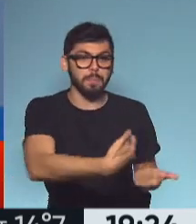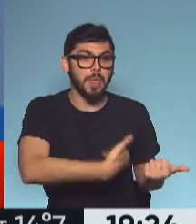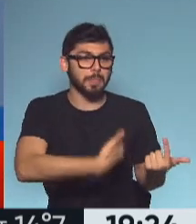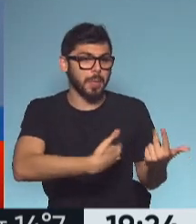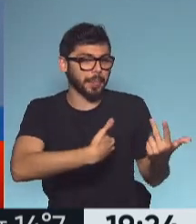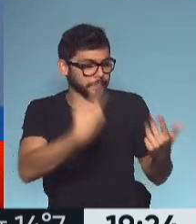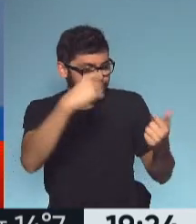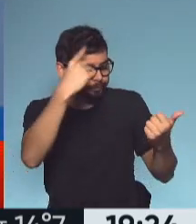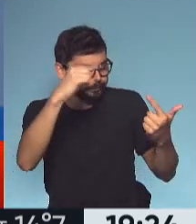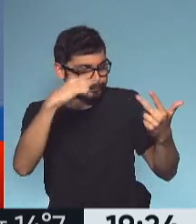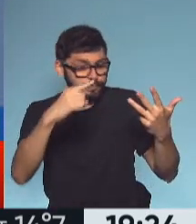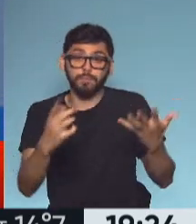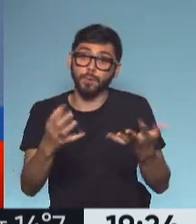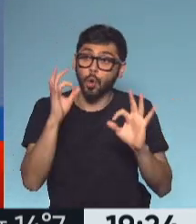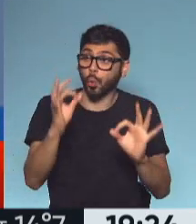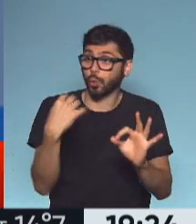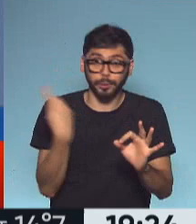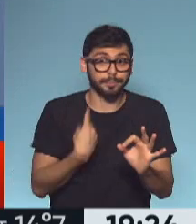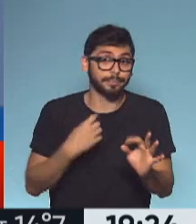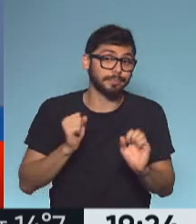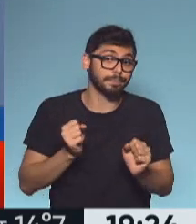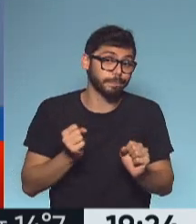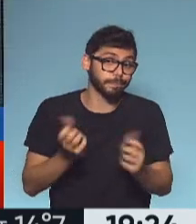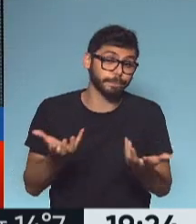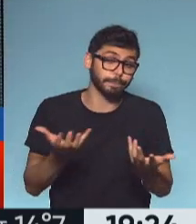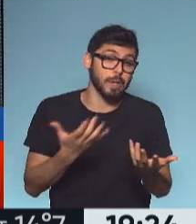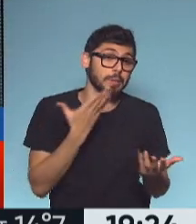con los pedidos. Una interpelación que hemos escuchado en otros lugares, ¿no? Que sean coherentes, ese es el pedido.